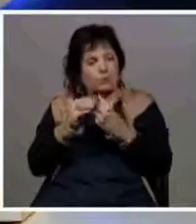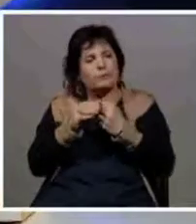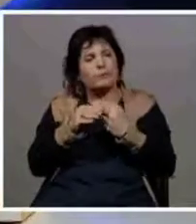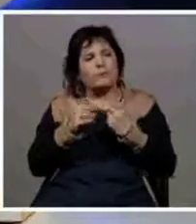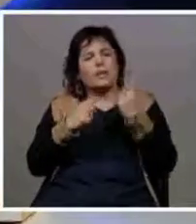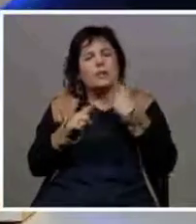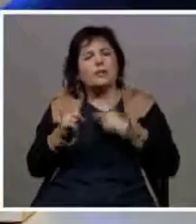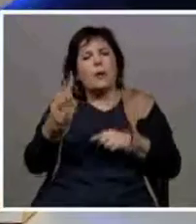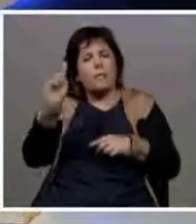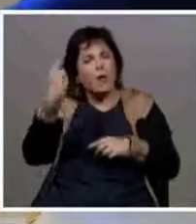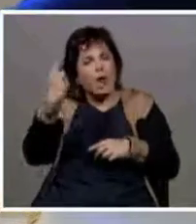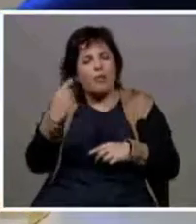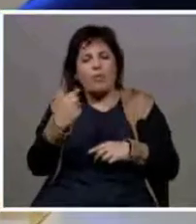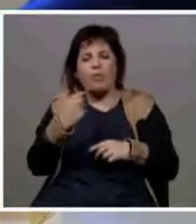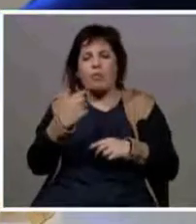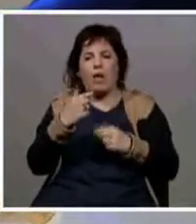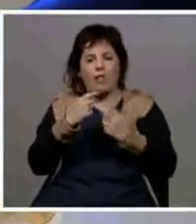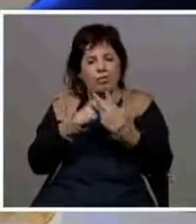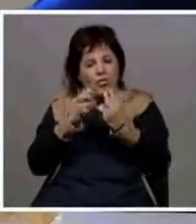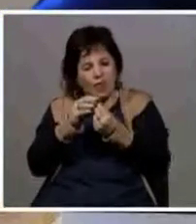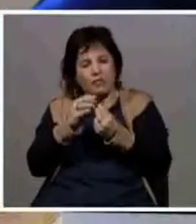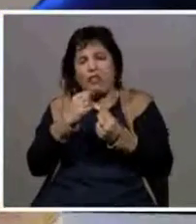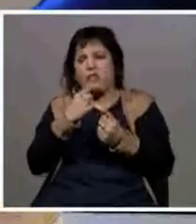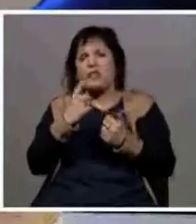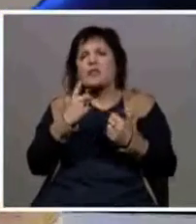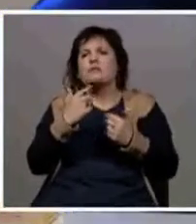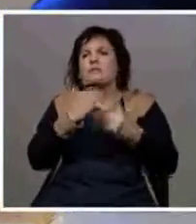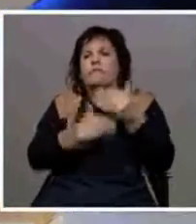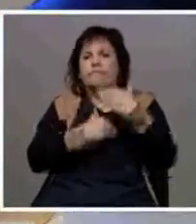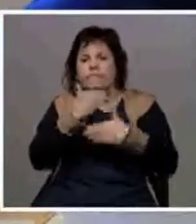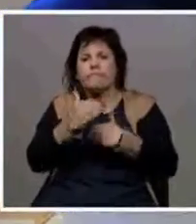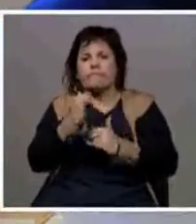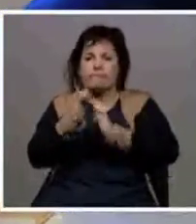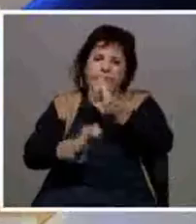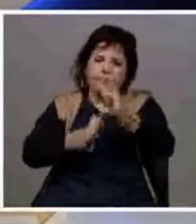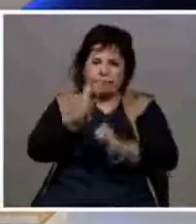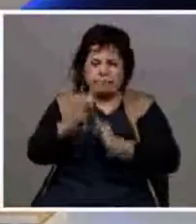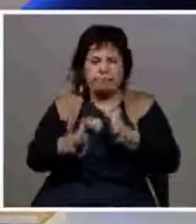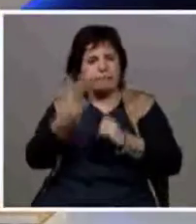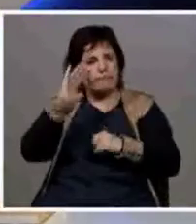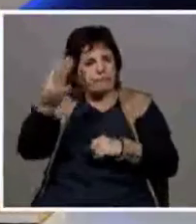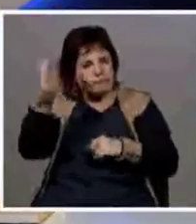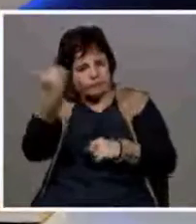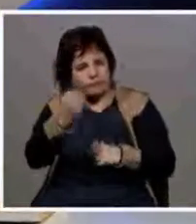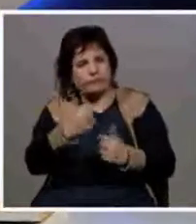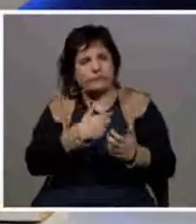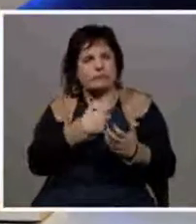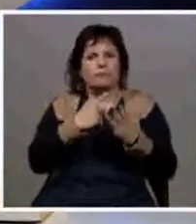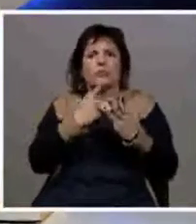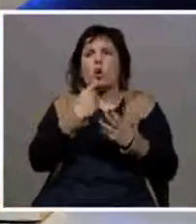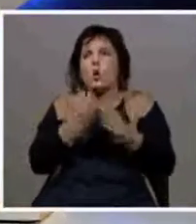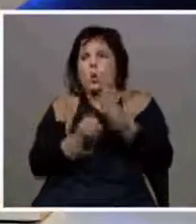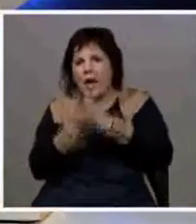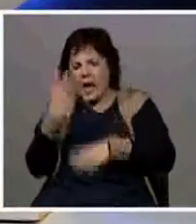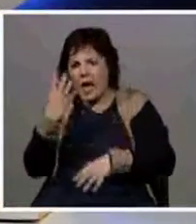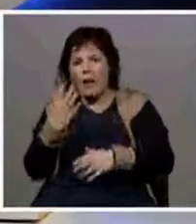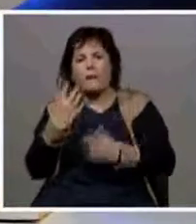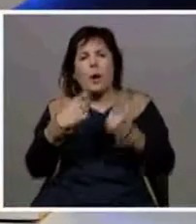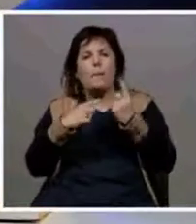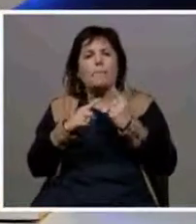una de las prioridades que tiene el interdisciplinario es desarrollar información conocimiento novedoso con una